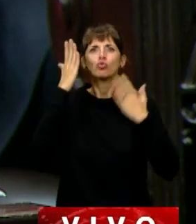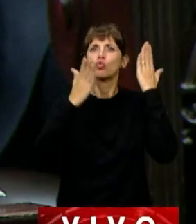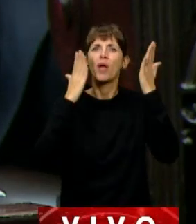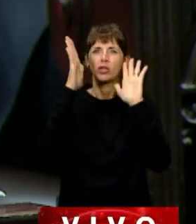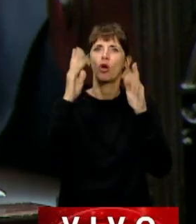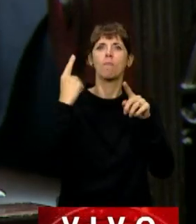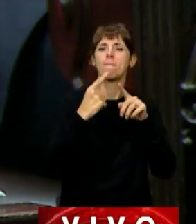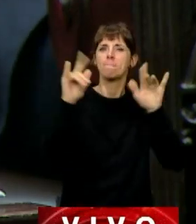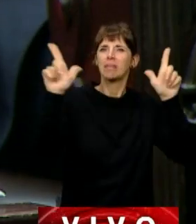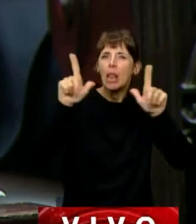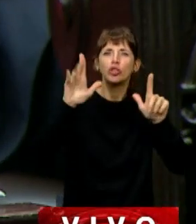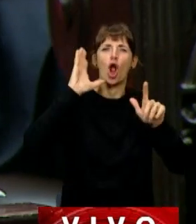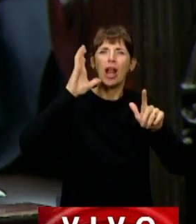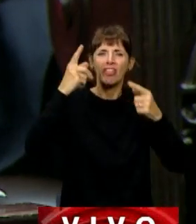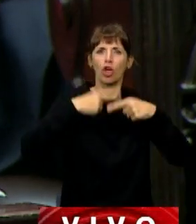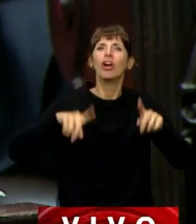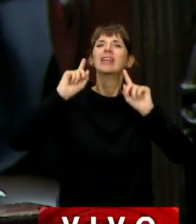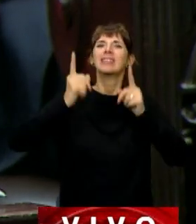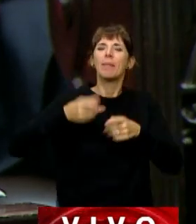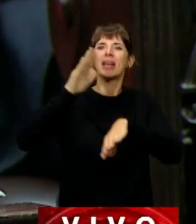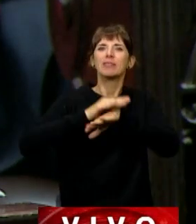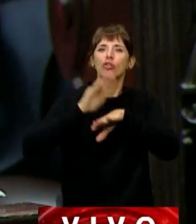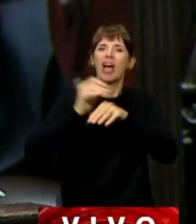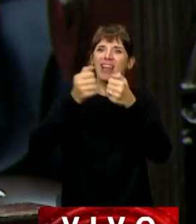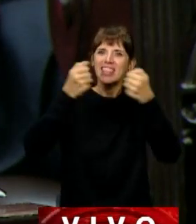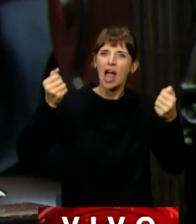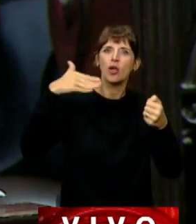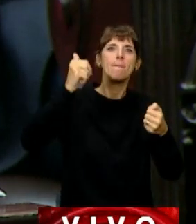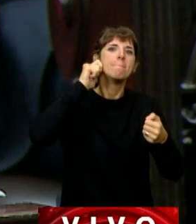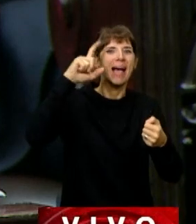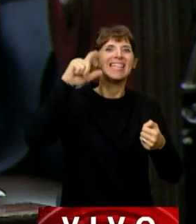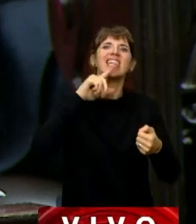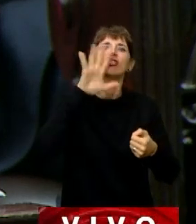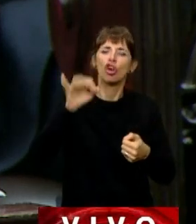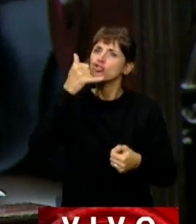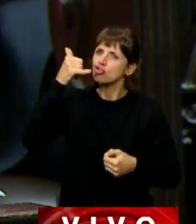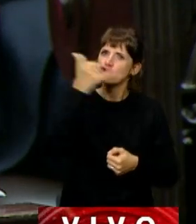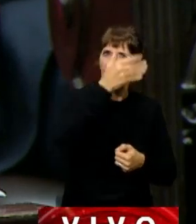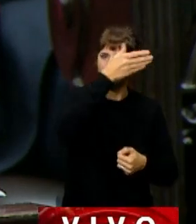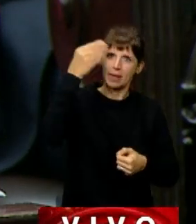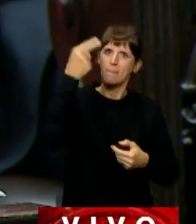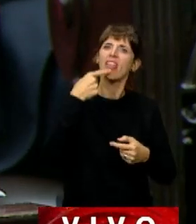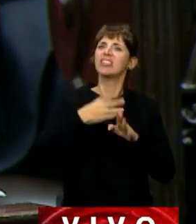comunicación también Héctor Mañeto llame a Cristina Fernández de Kirchner y repudie el